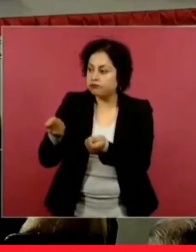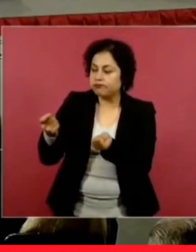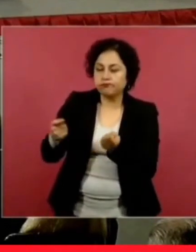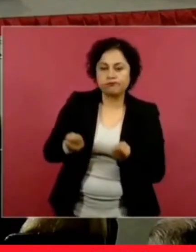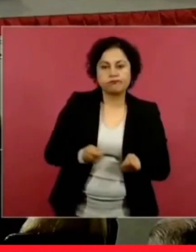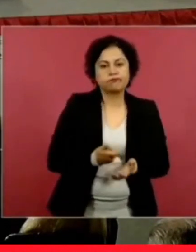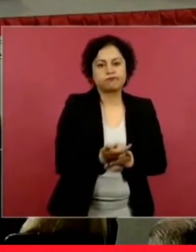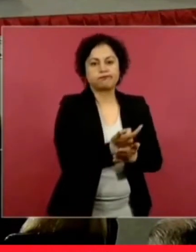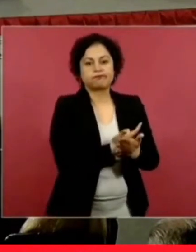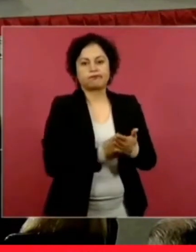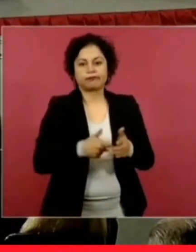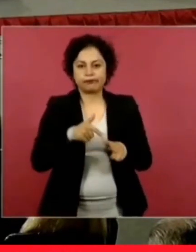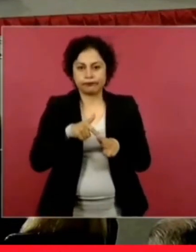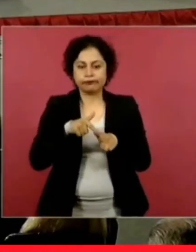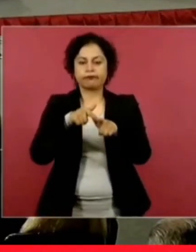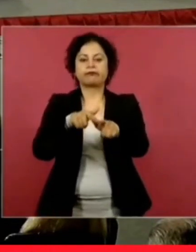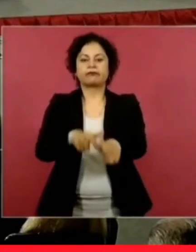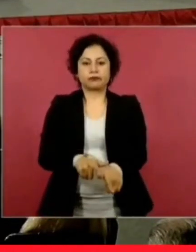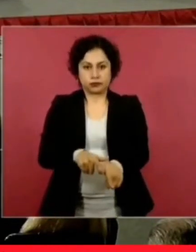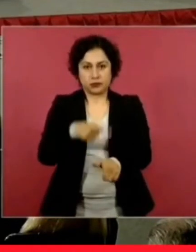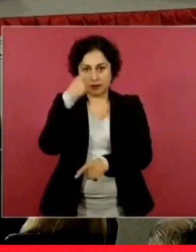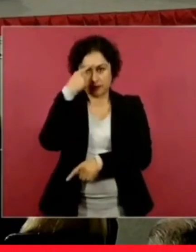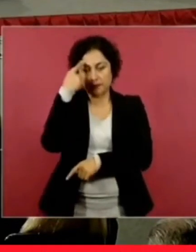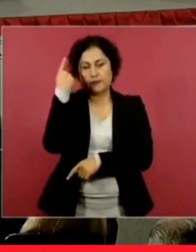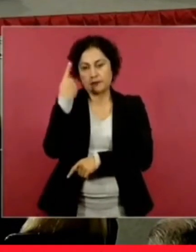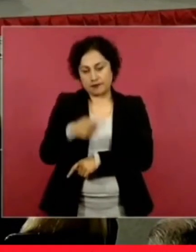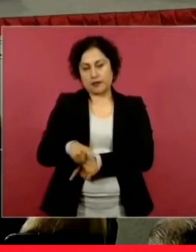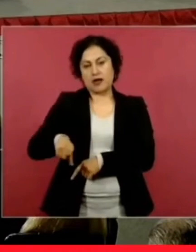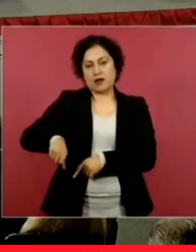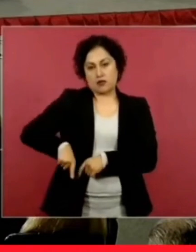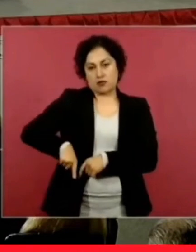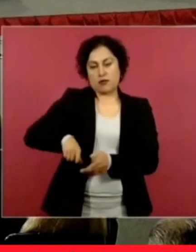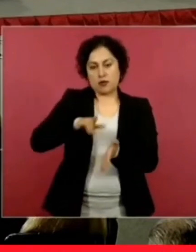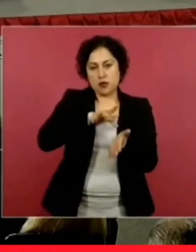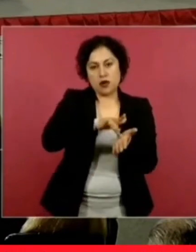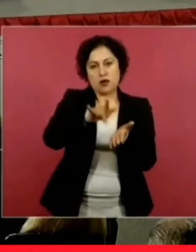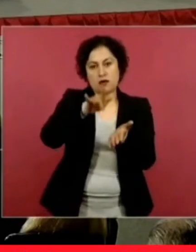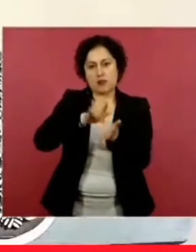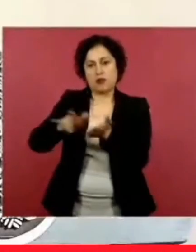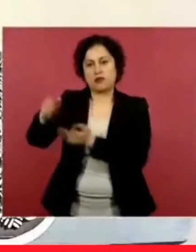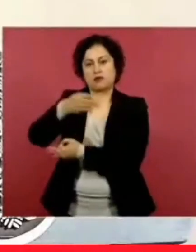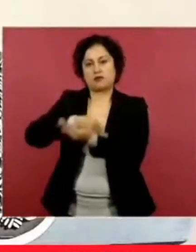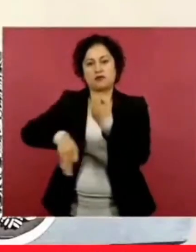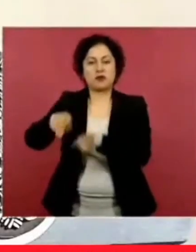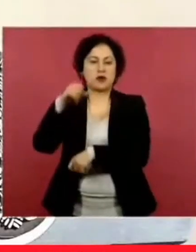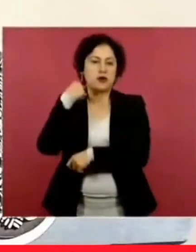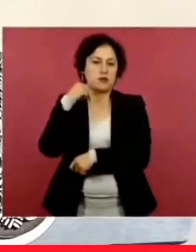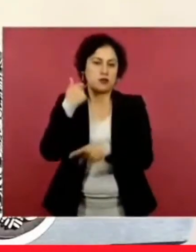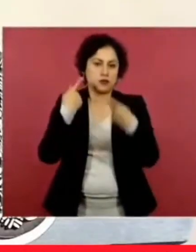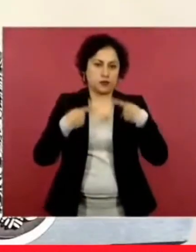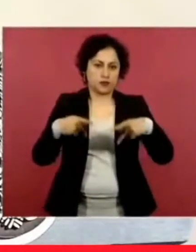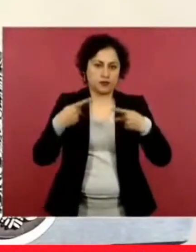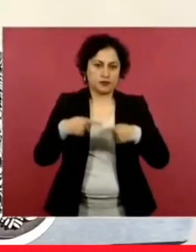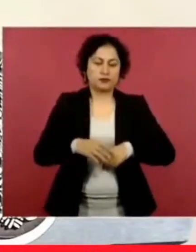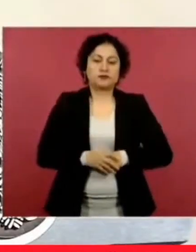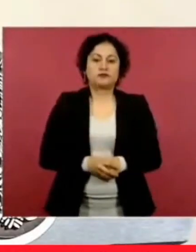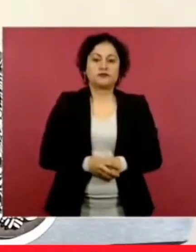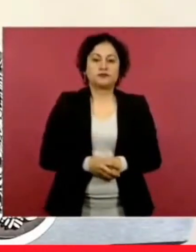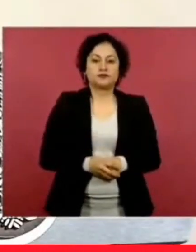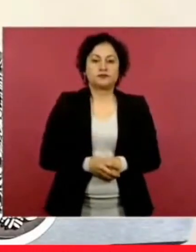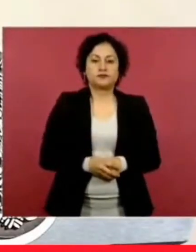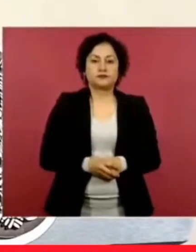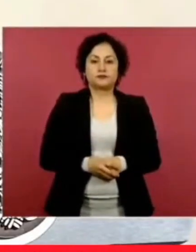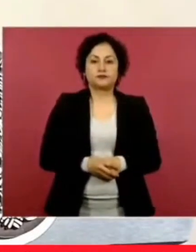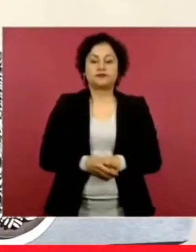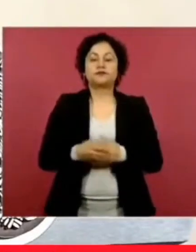de el apoyo gubernamental a nuestros hermanos acapulqueños en lo que hace al salvamento